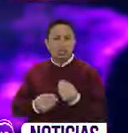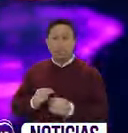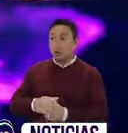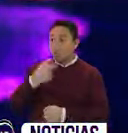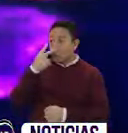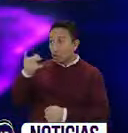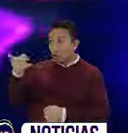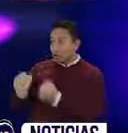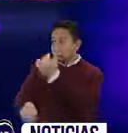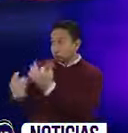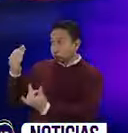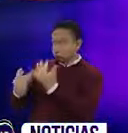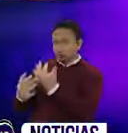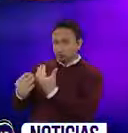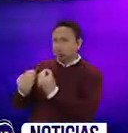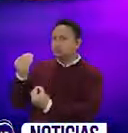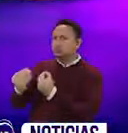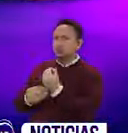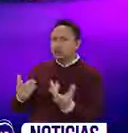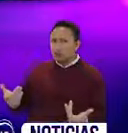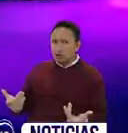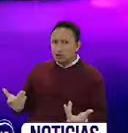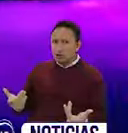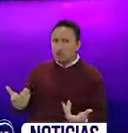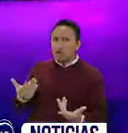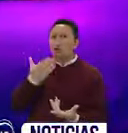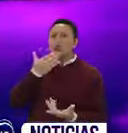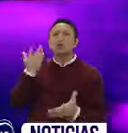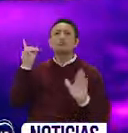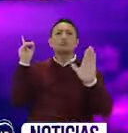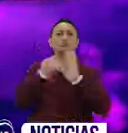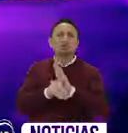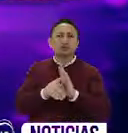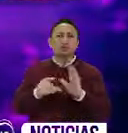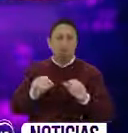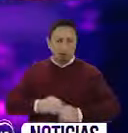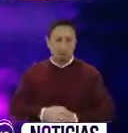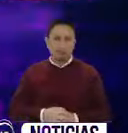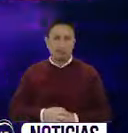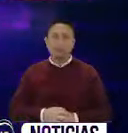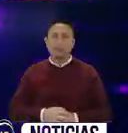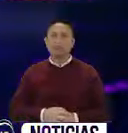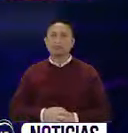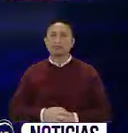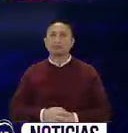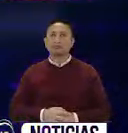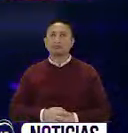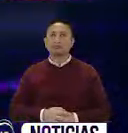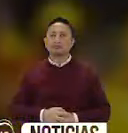en caso de detectar un conato de incendio y también que sepa cómo denunciar.